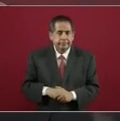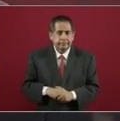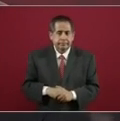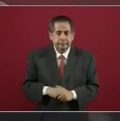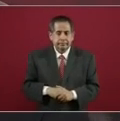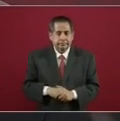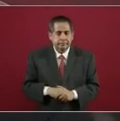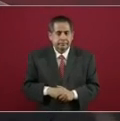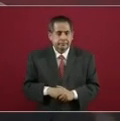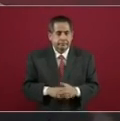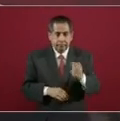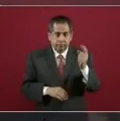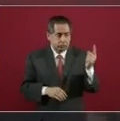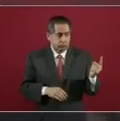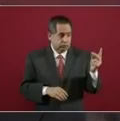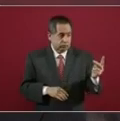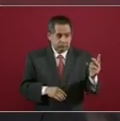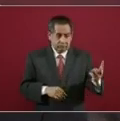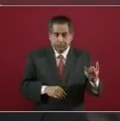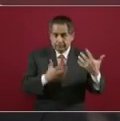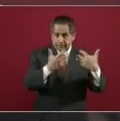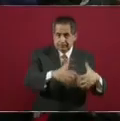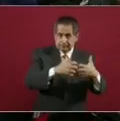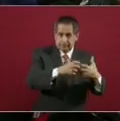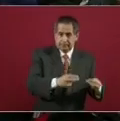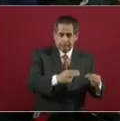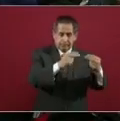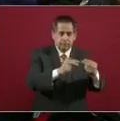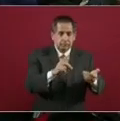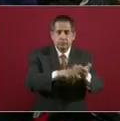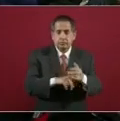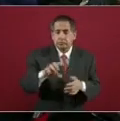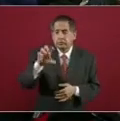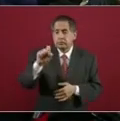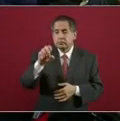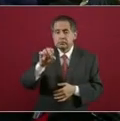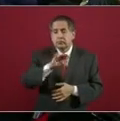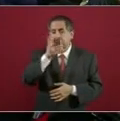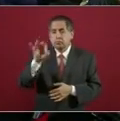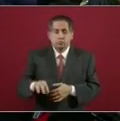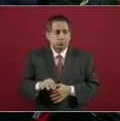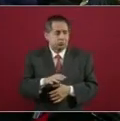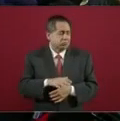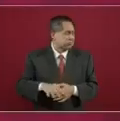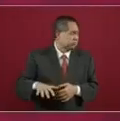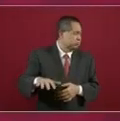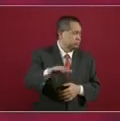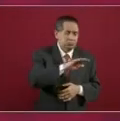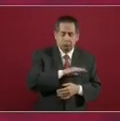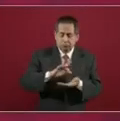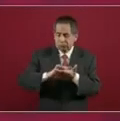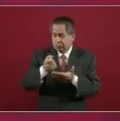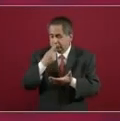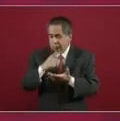tres empresas el 60 por de todo los